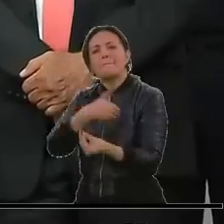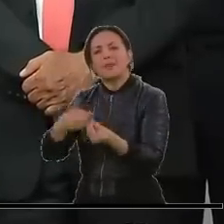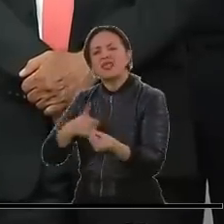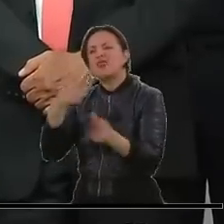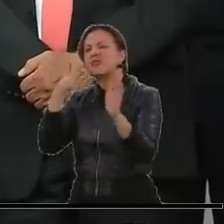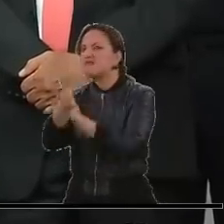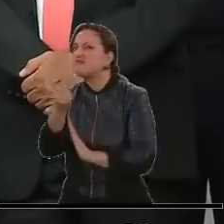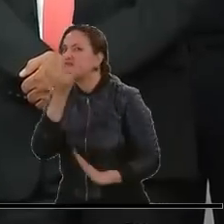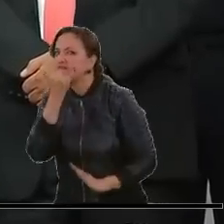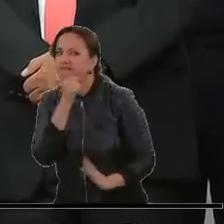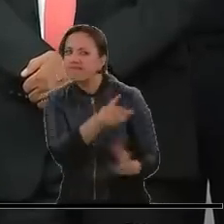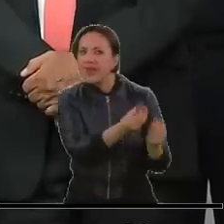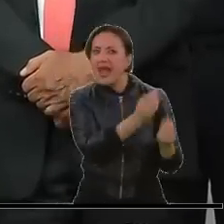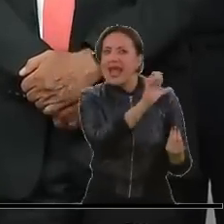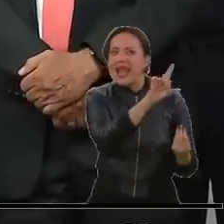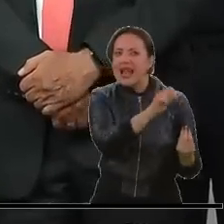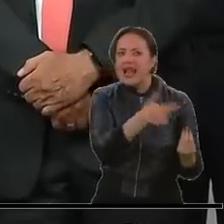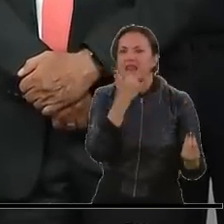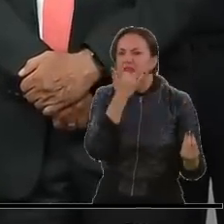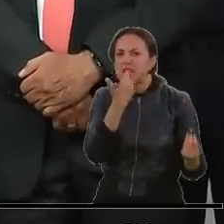va a pasar con el cese a fuego?